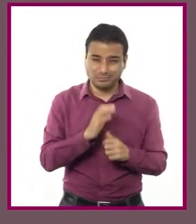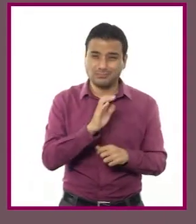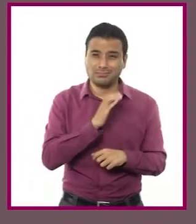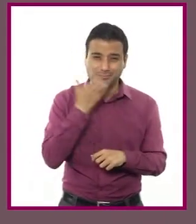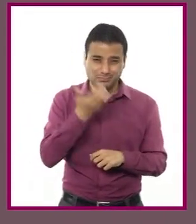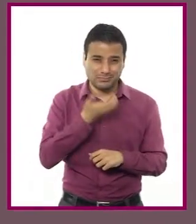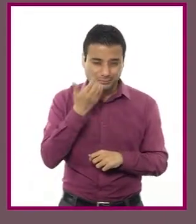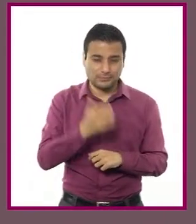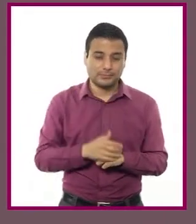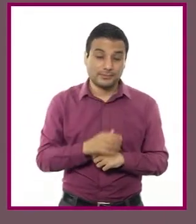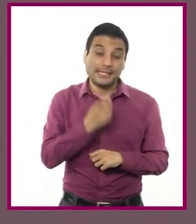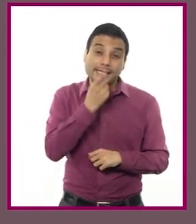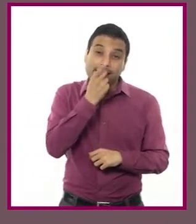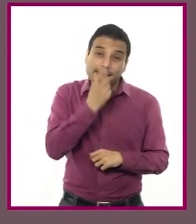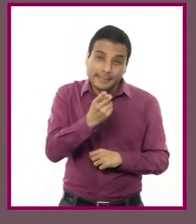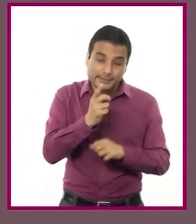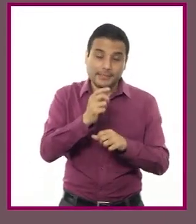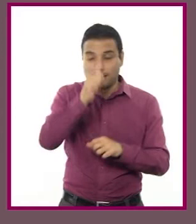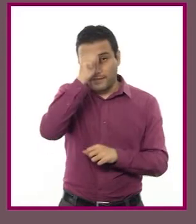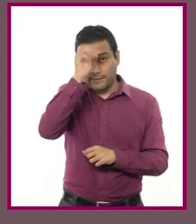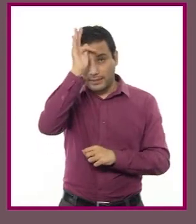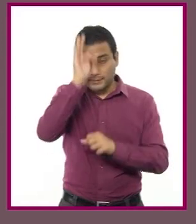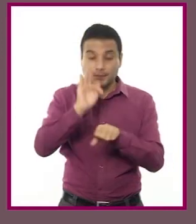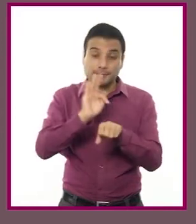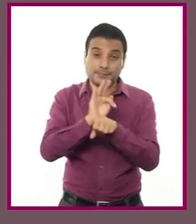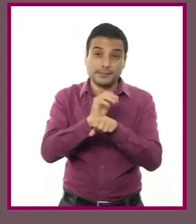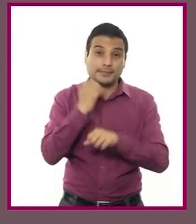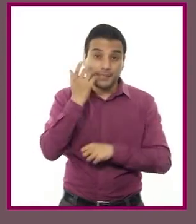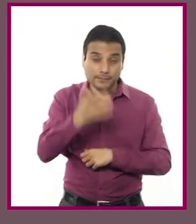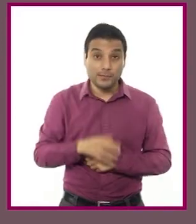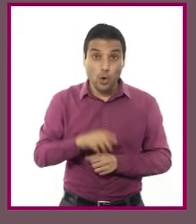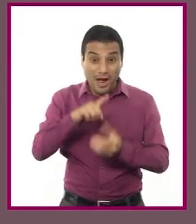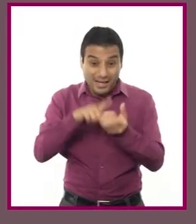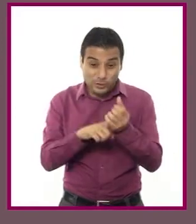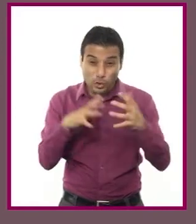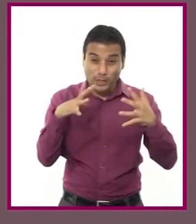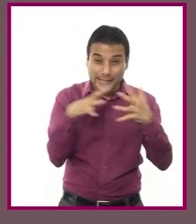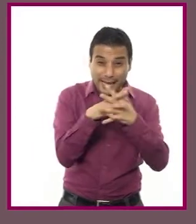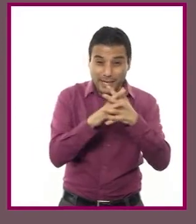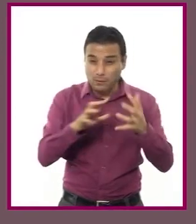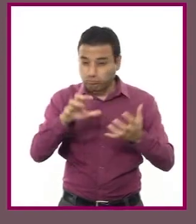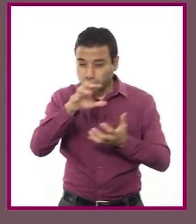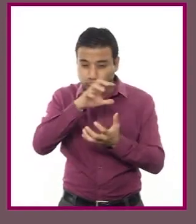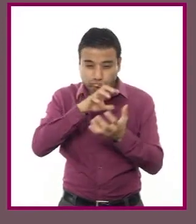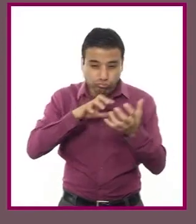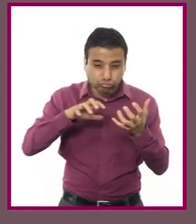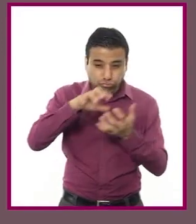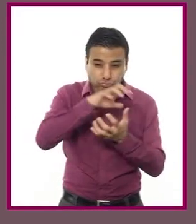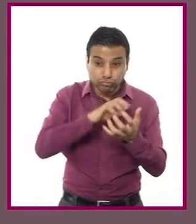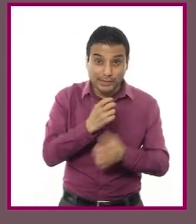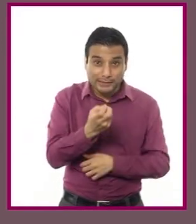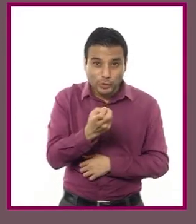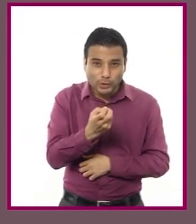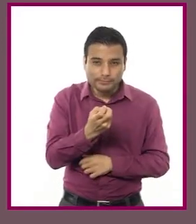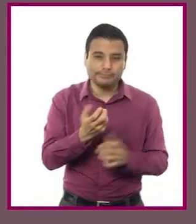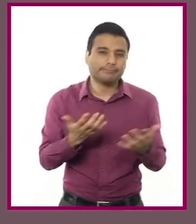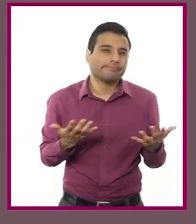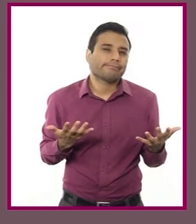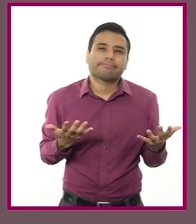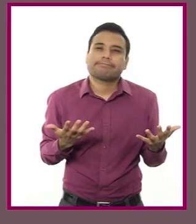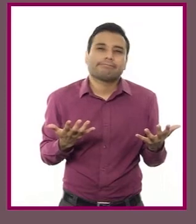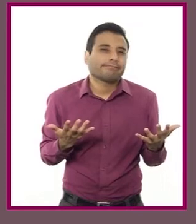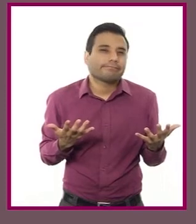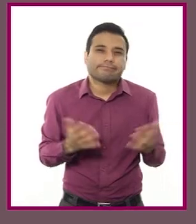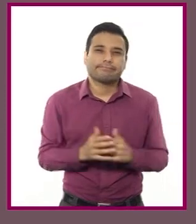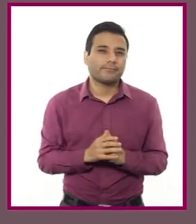afgana. Sin embargo, el surgimiento de guerrillas y contrarrevoluciones islámicas mostraron que existían tradiciones